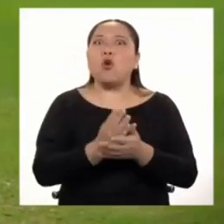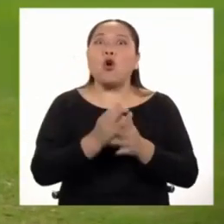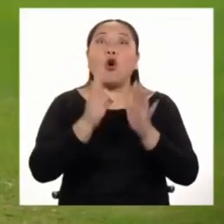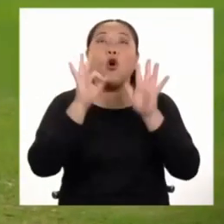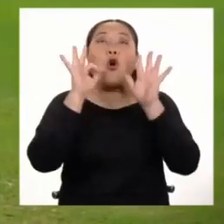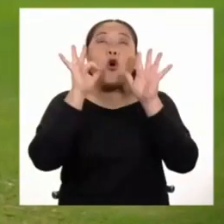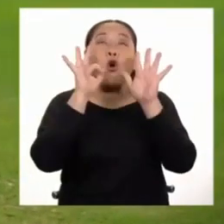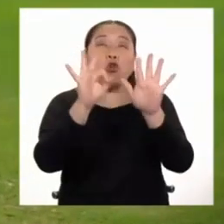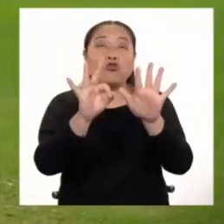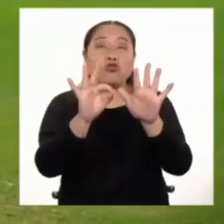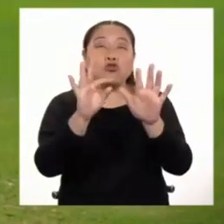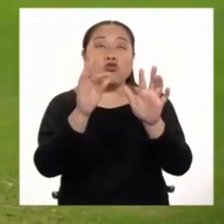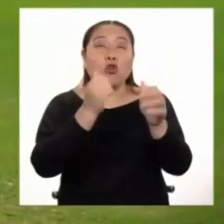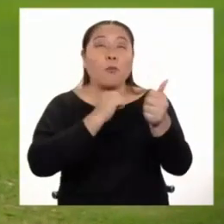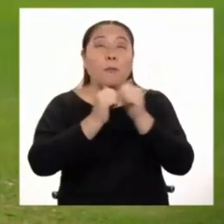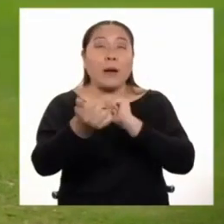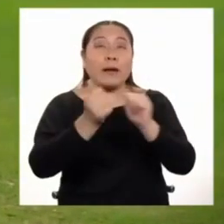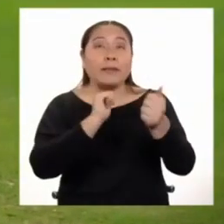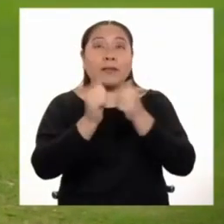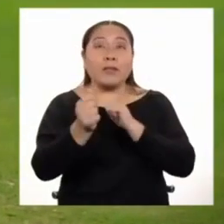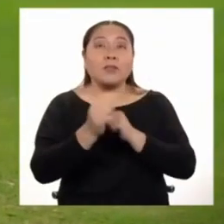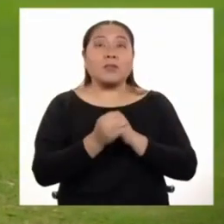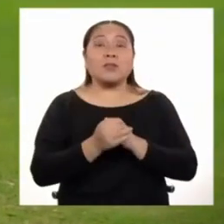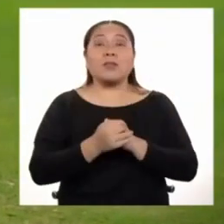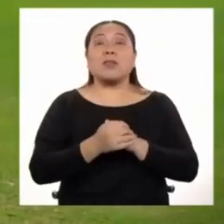8 partidos,